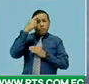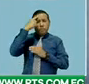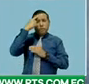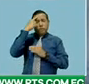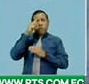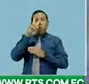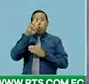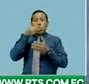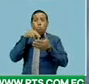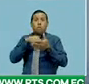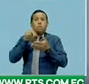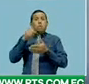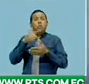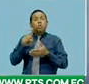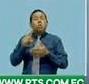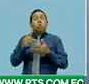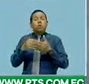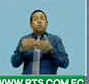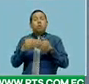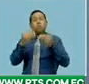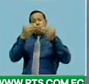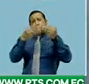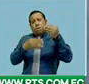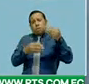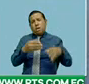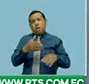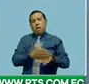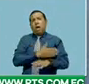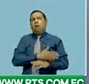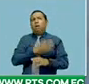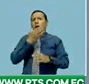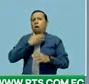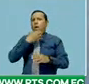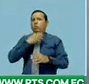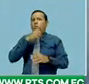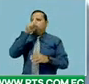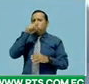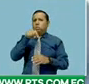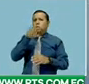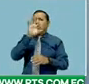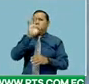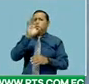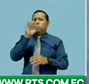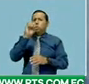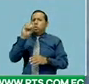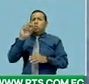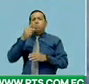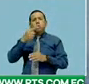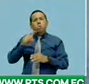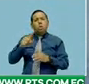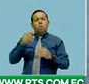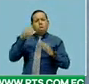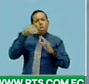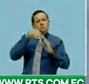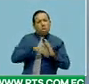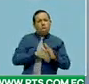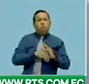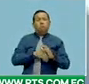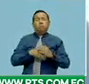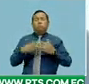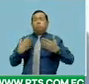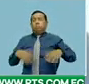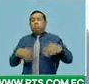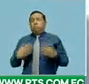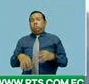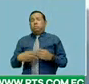los 2.000 millones de la pérdida que tiene hasta el mes de agosto, estaba en 1.900 millones. Esta industria en dinamización mueve